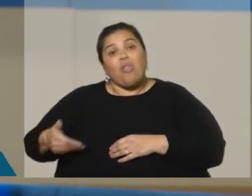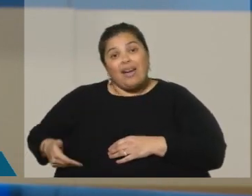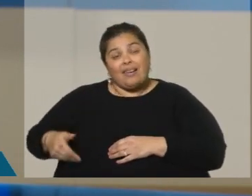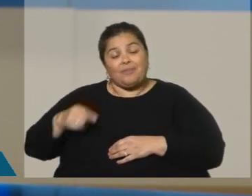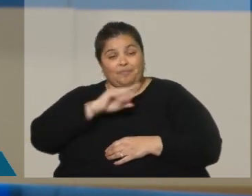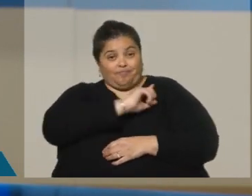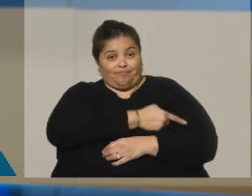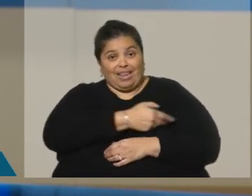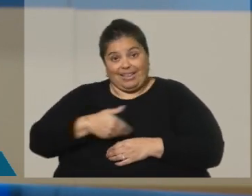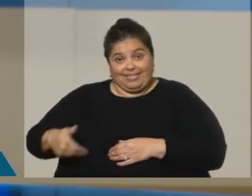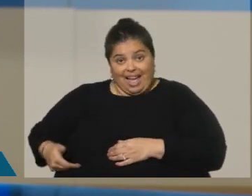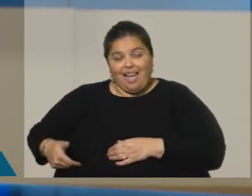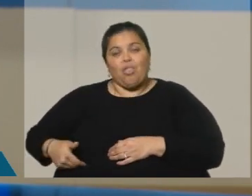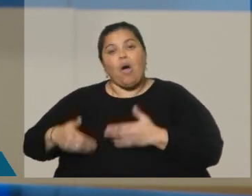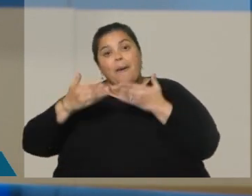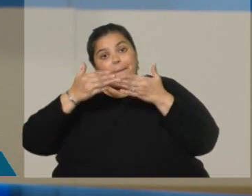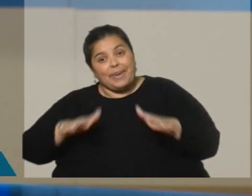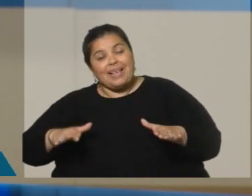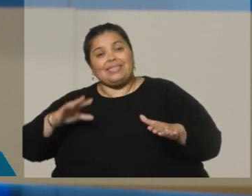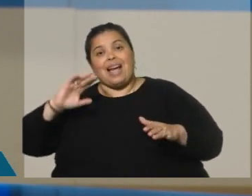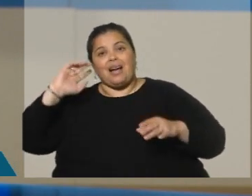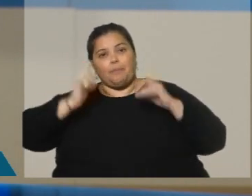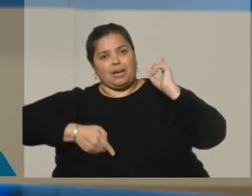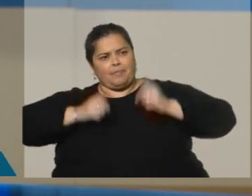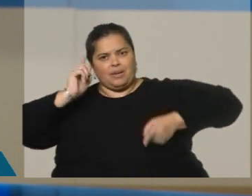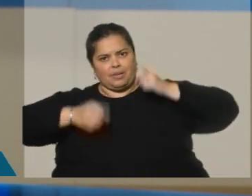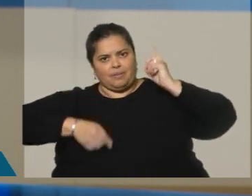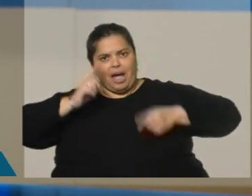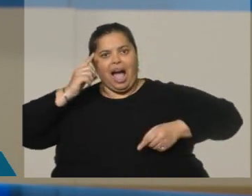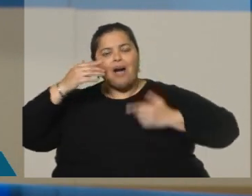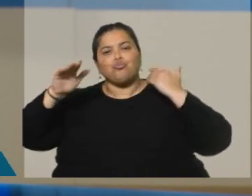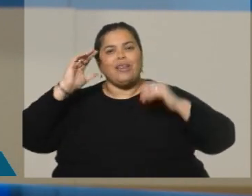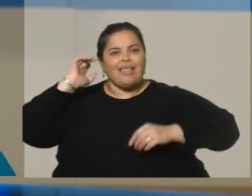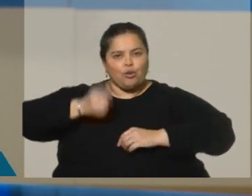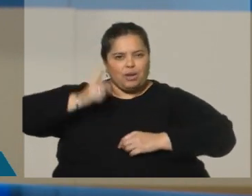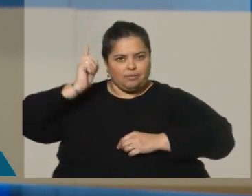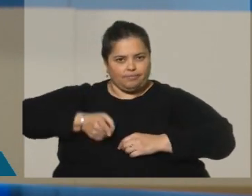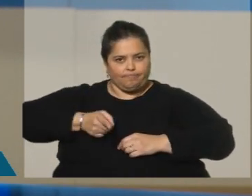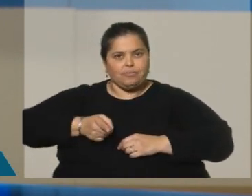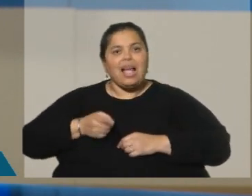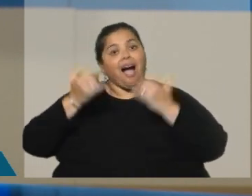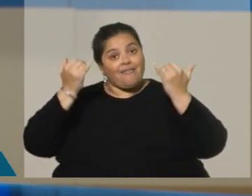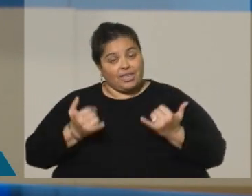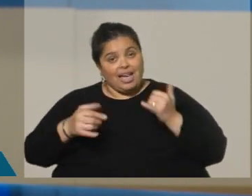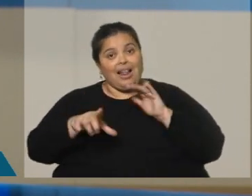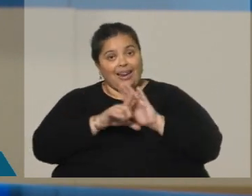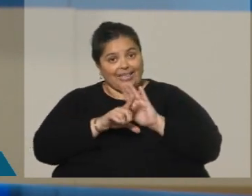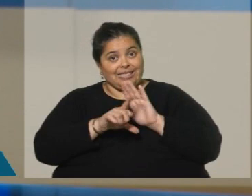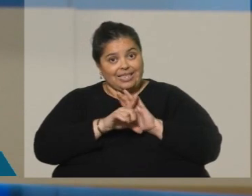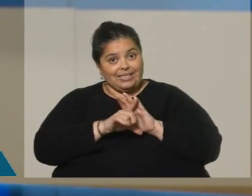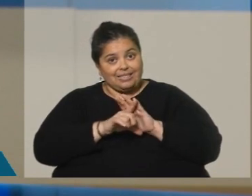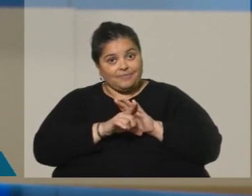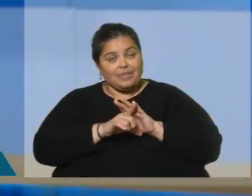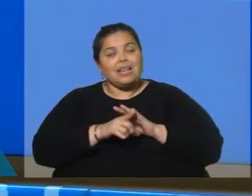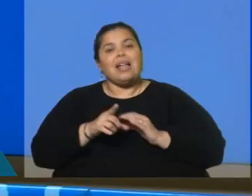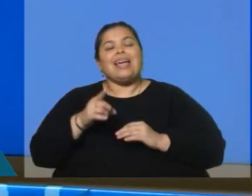un proceso de ejercicio autoritario de ese poder Aunque estuviese amparado en leyes claro le decía son decisiones que